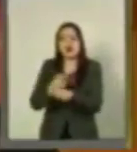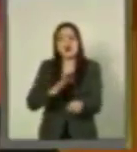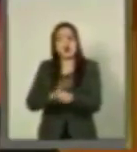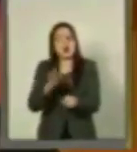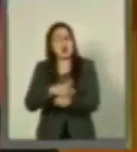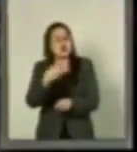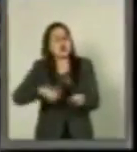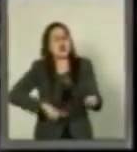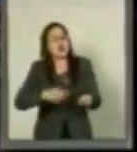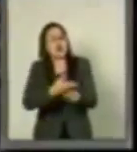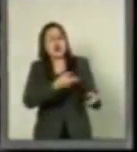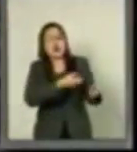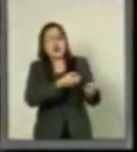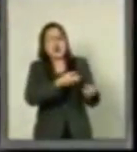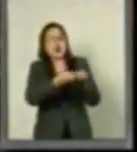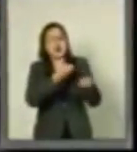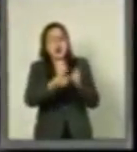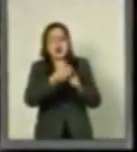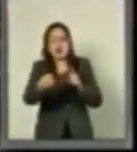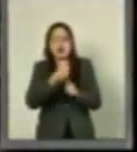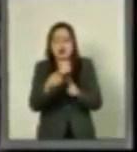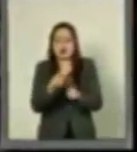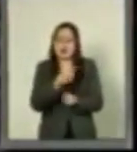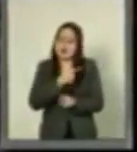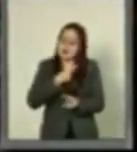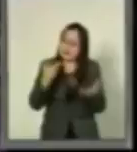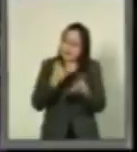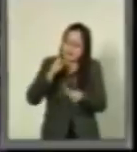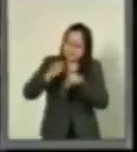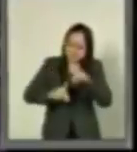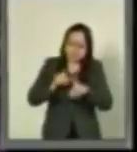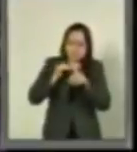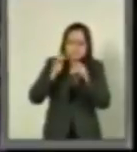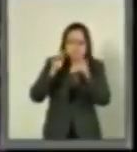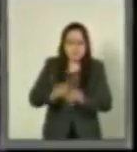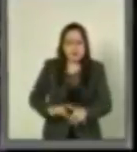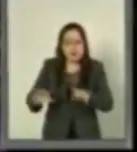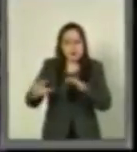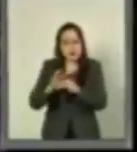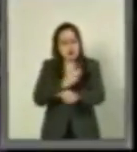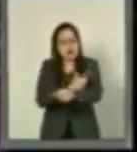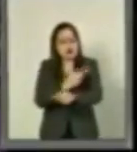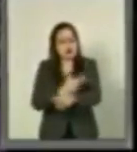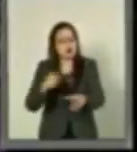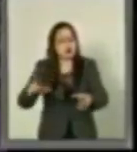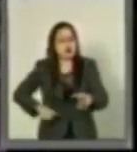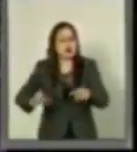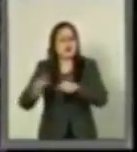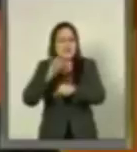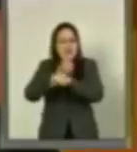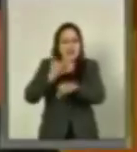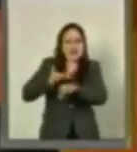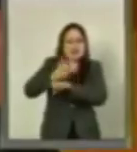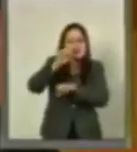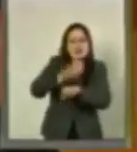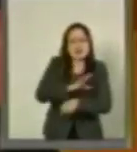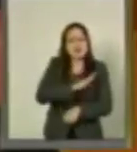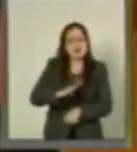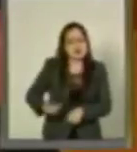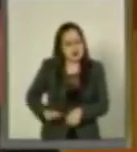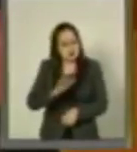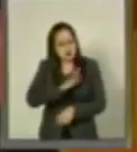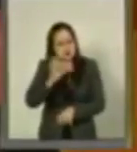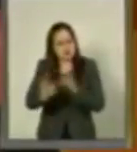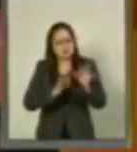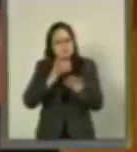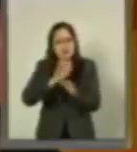cualquiera que sea, que articule realmente la coordinación en los tres órdenes de gobierno para realmente cumplir